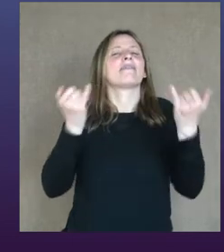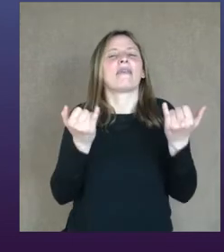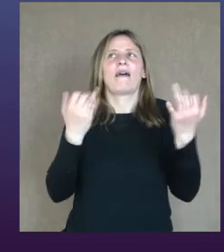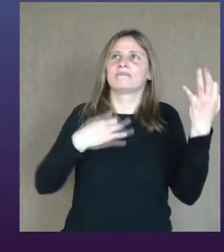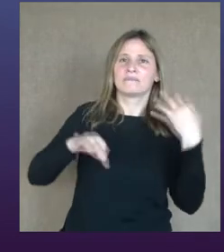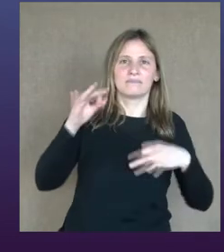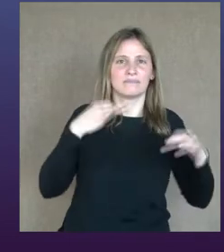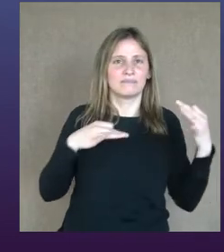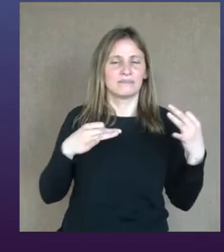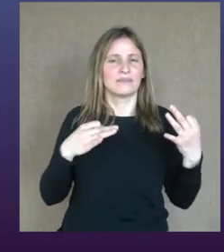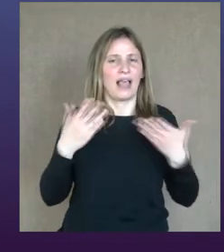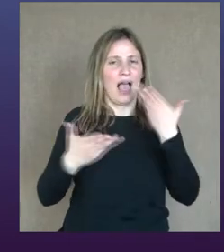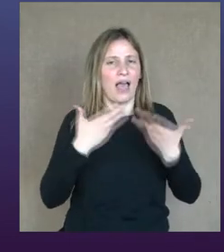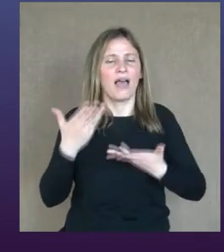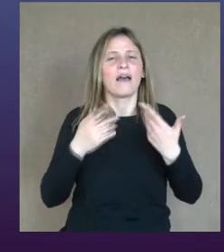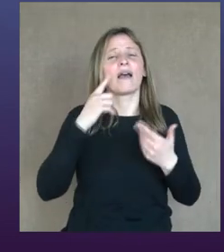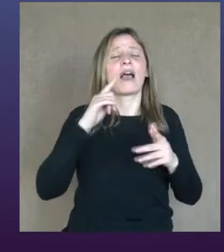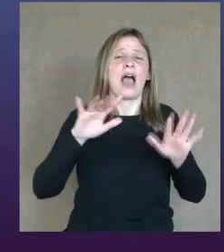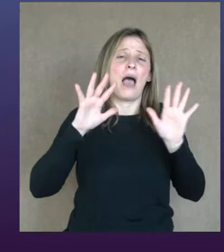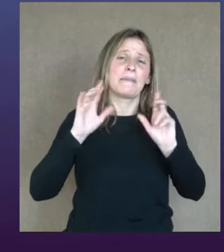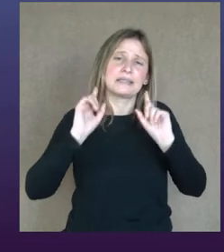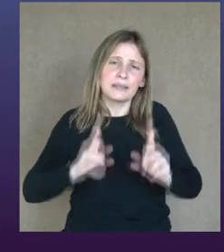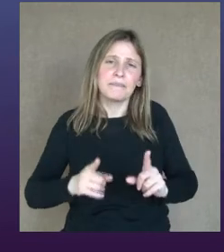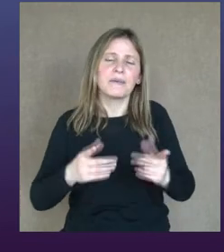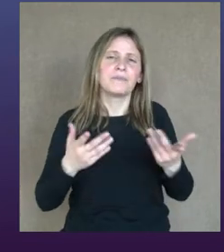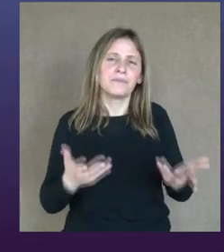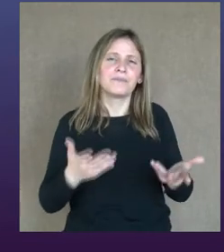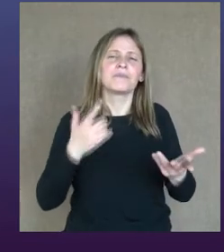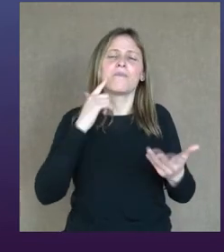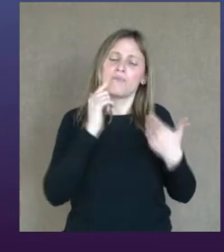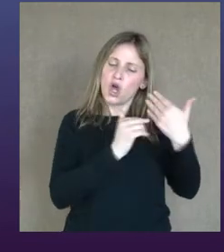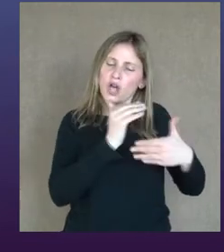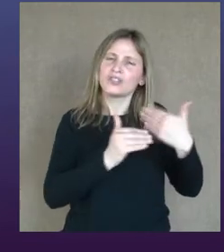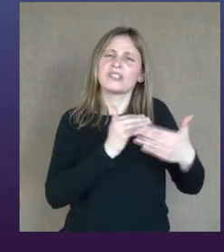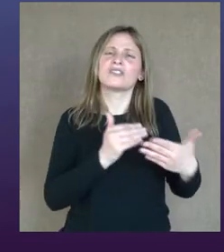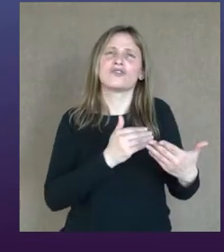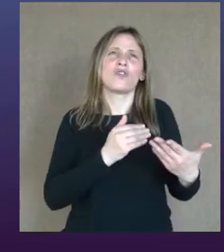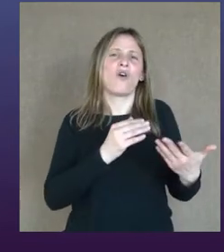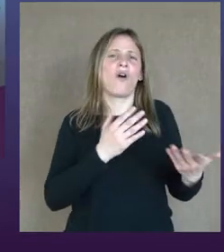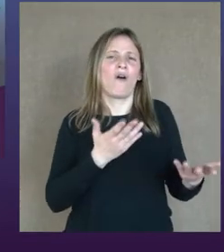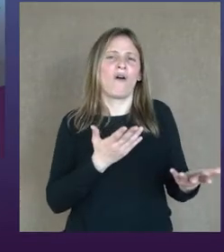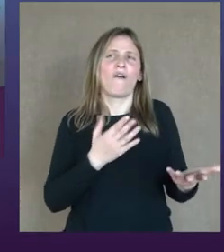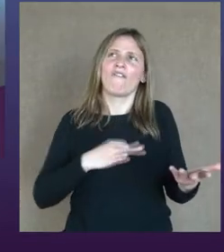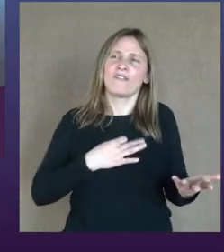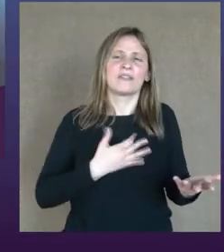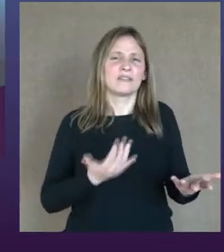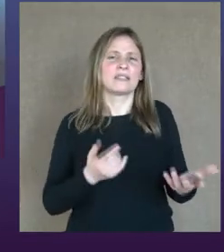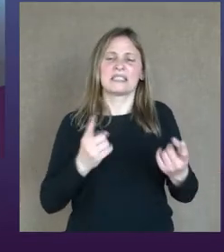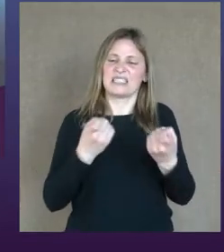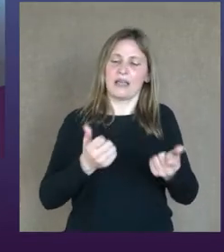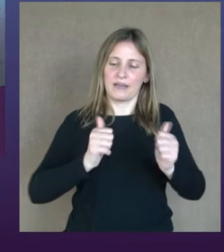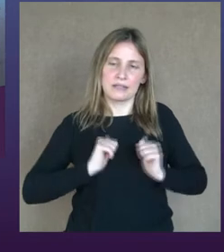tal vez esto viene ligado también a cómo viven el proceso, cómo es el proceso. Ustedes tienen que